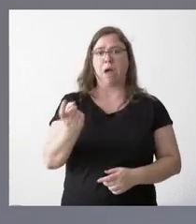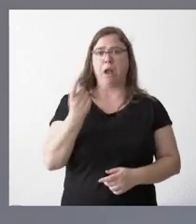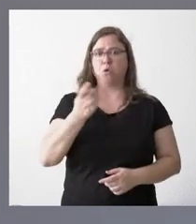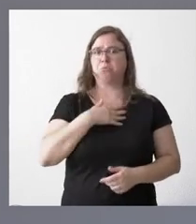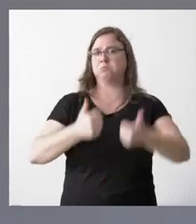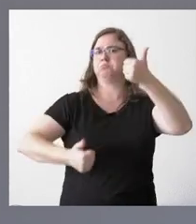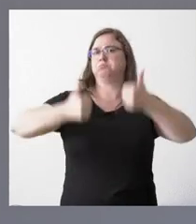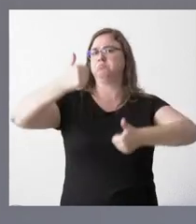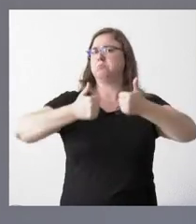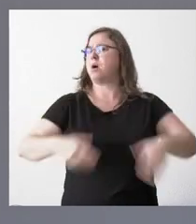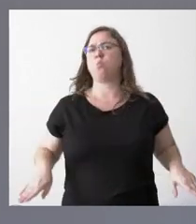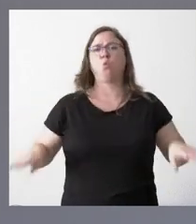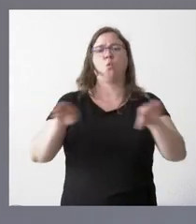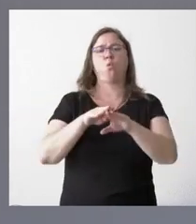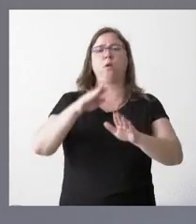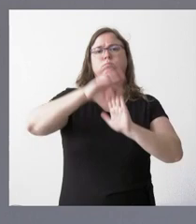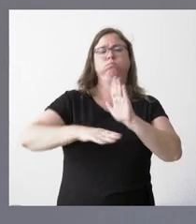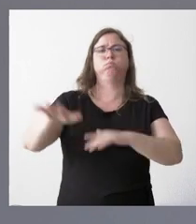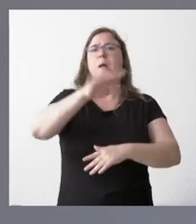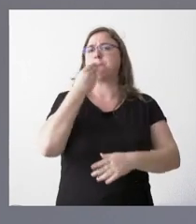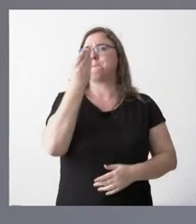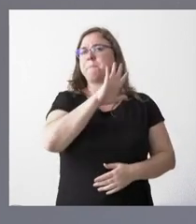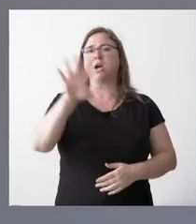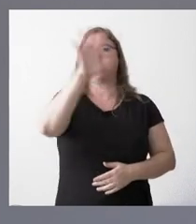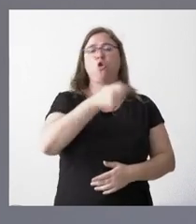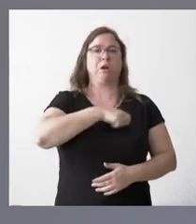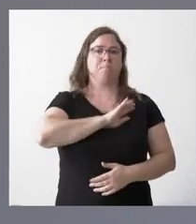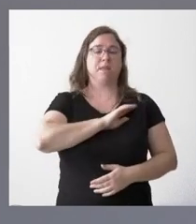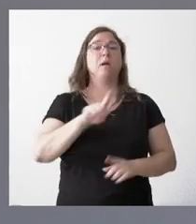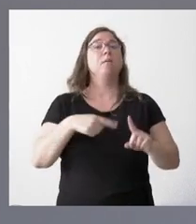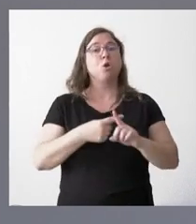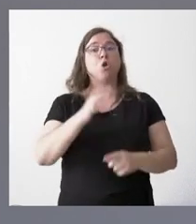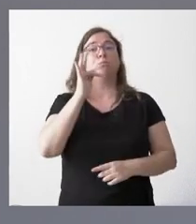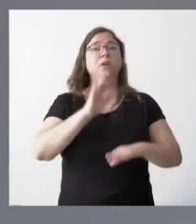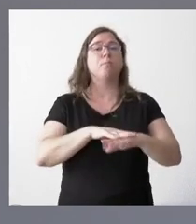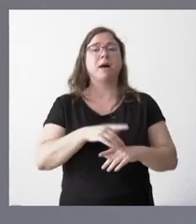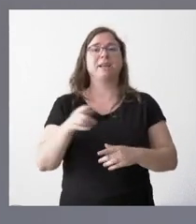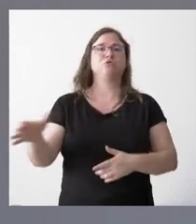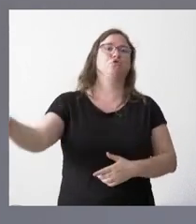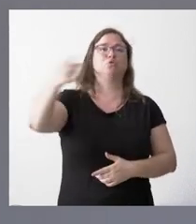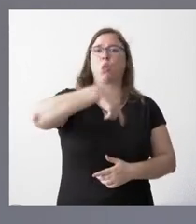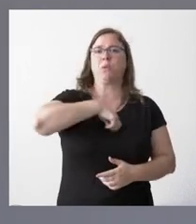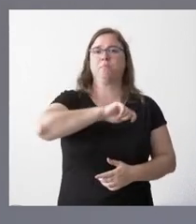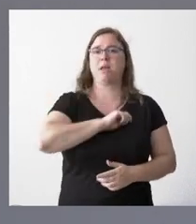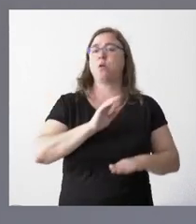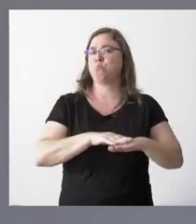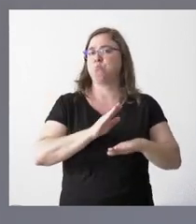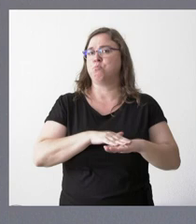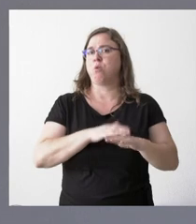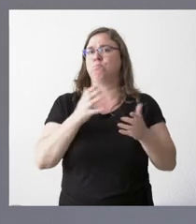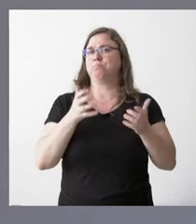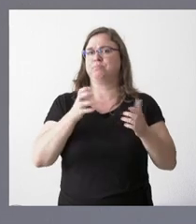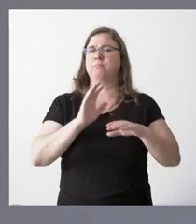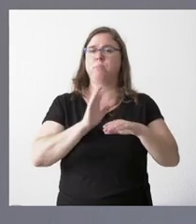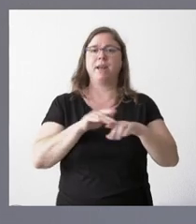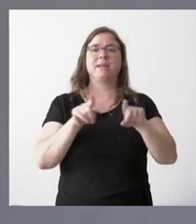competir en las mejores condiciones dentro del contexto nacional, pero también es bueno para el conjunto de España porque favorece desde ese